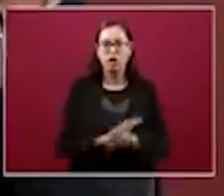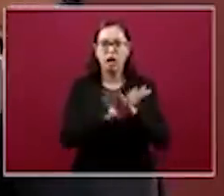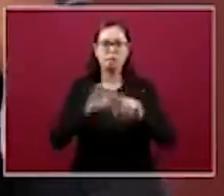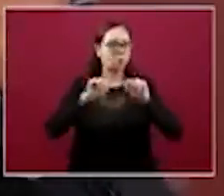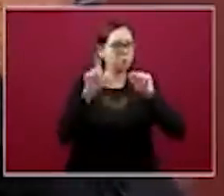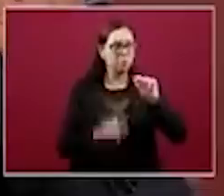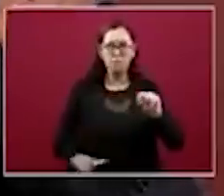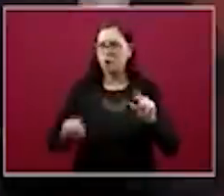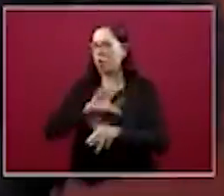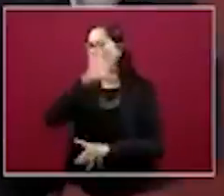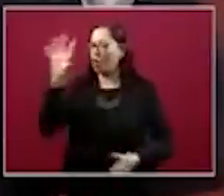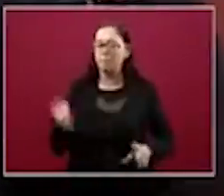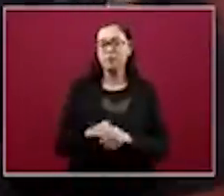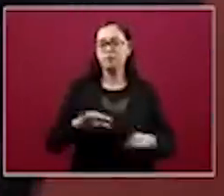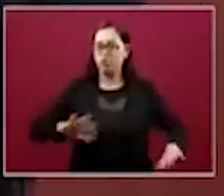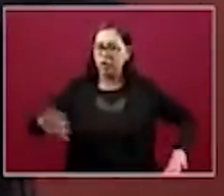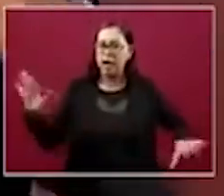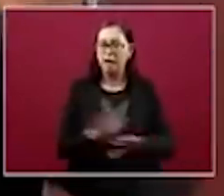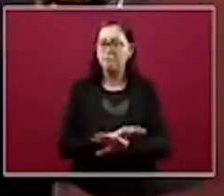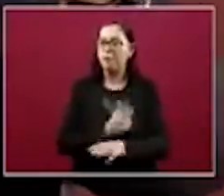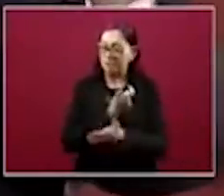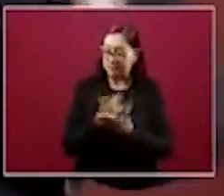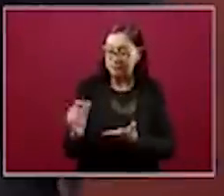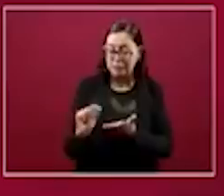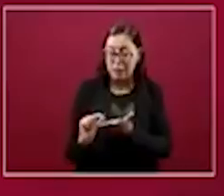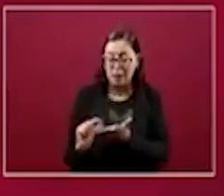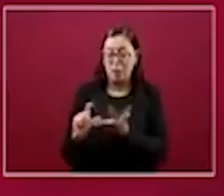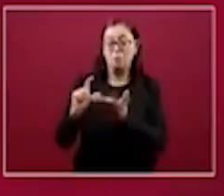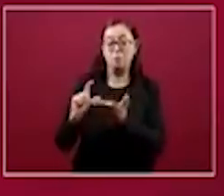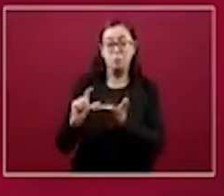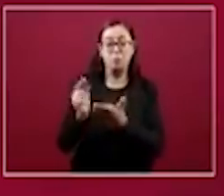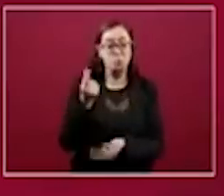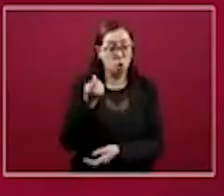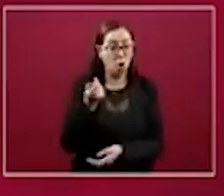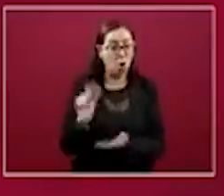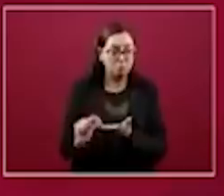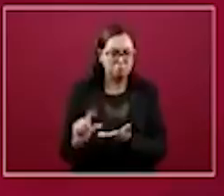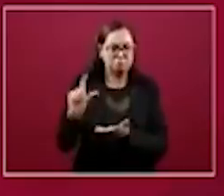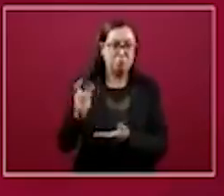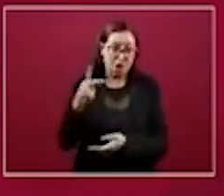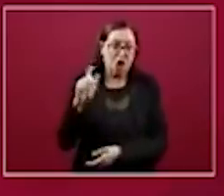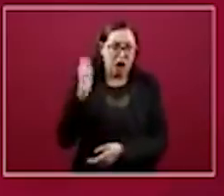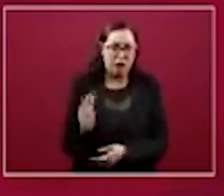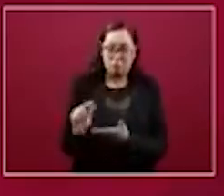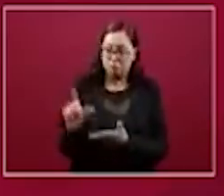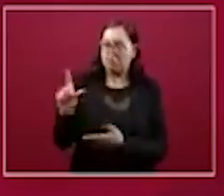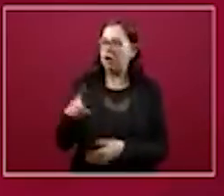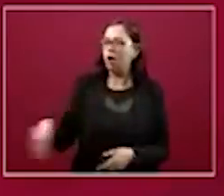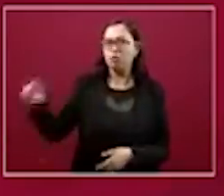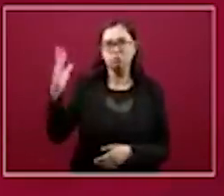un pueblo, se consigue que aumenten los salarios, ellos se montan, ¿no?, y